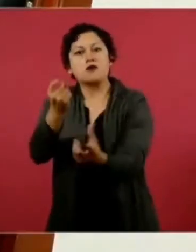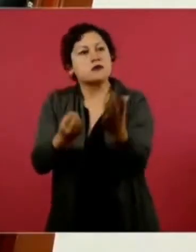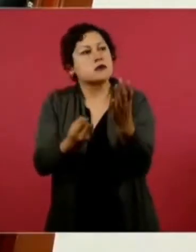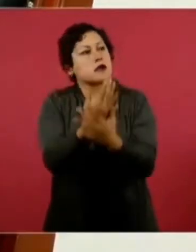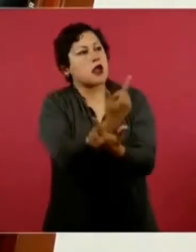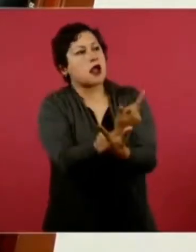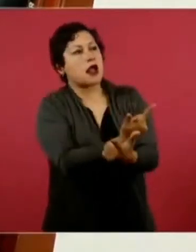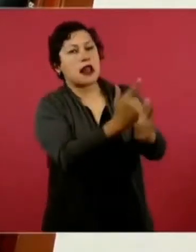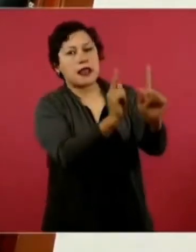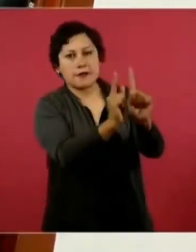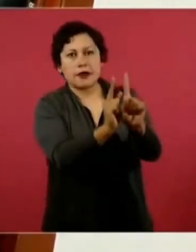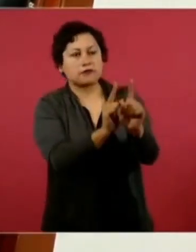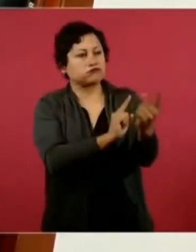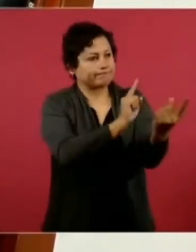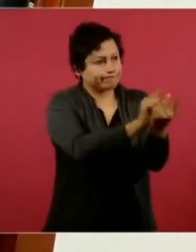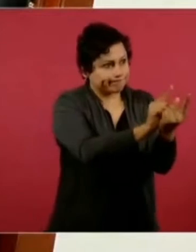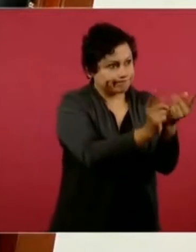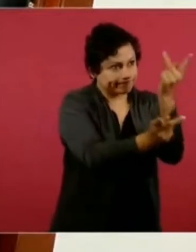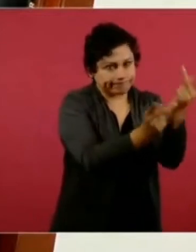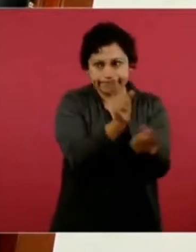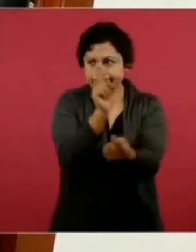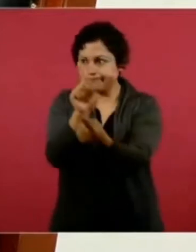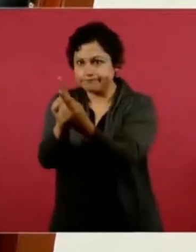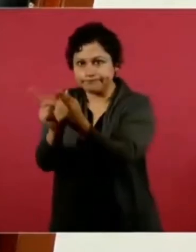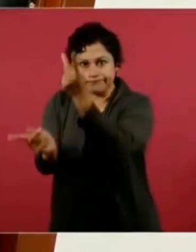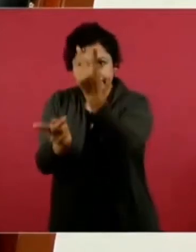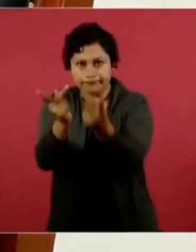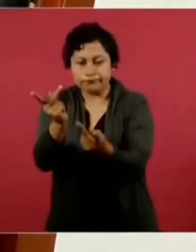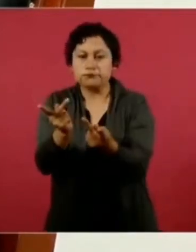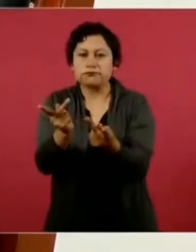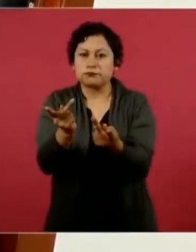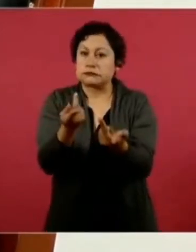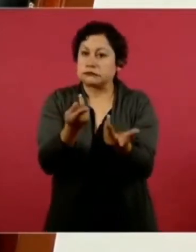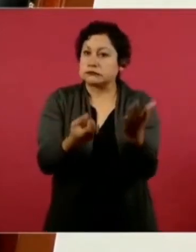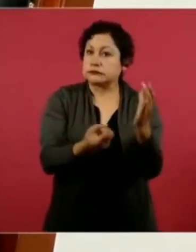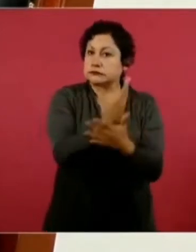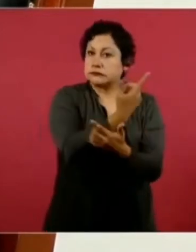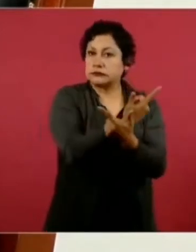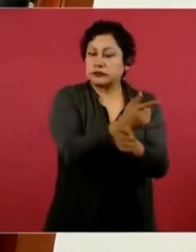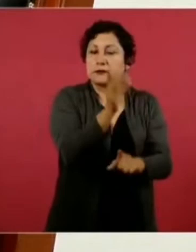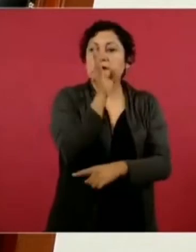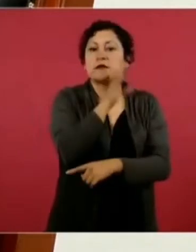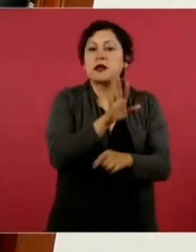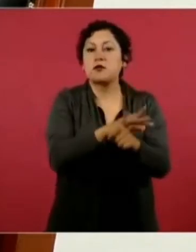porque está demostrado que participaron en la desaparición de los jóvenes.